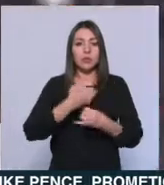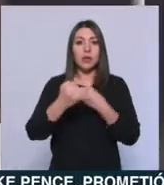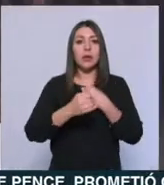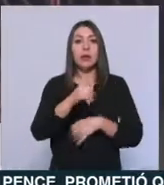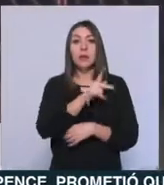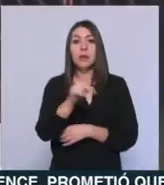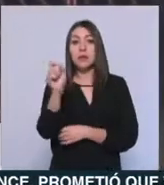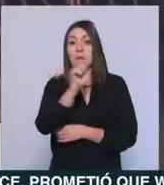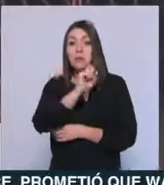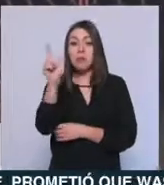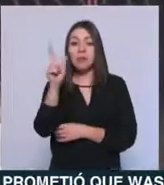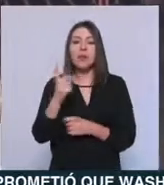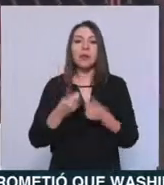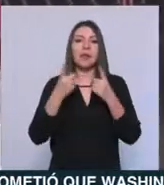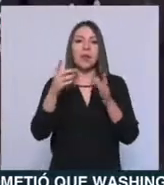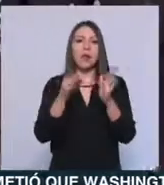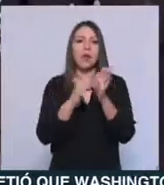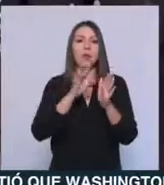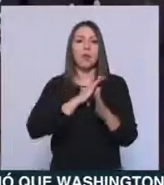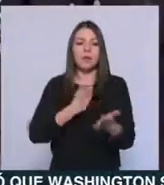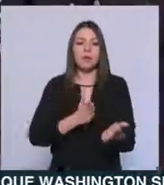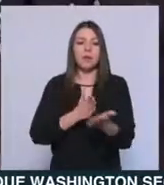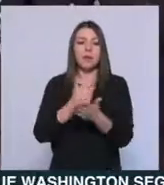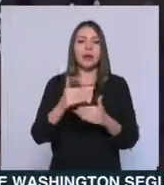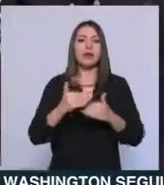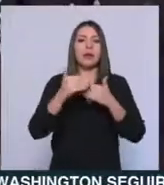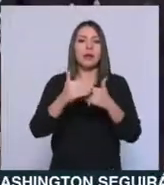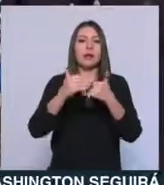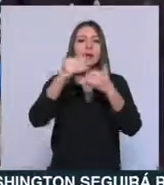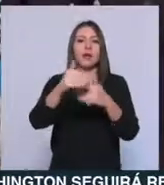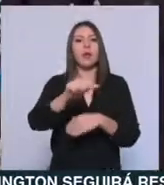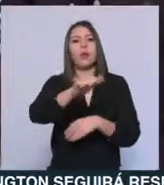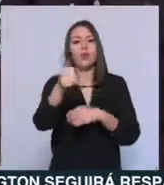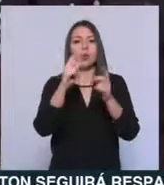puntos, además de pasar a otro torneo extra. Jesús Arias, 21 Noticias.